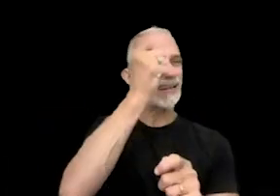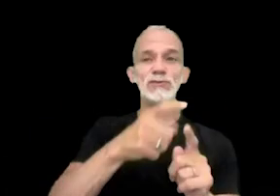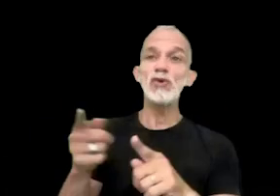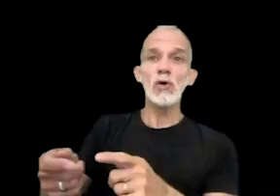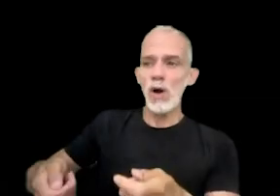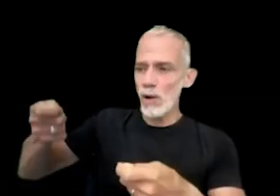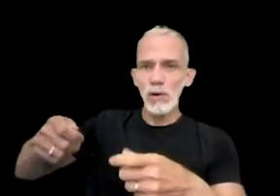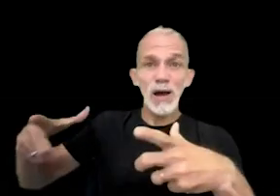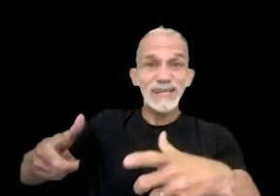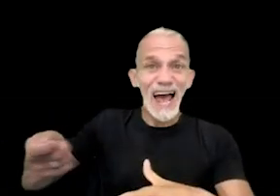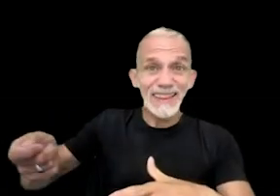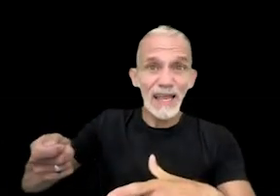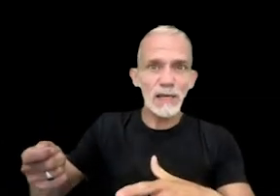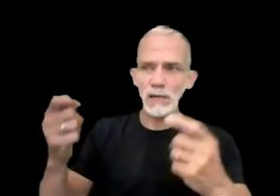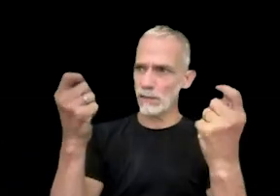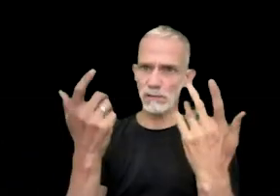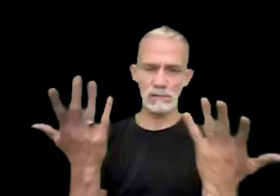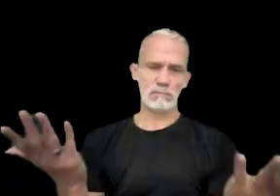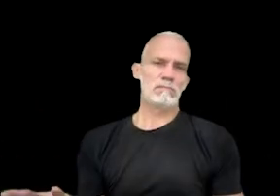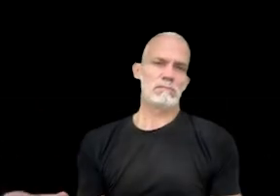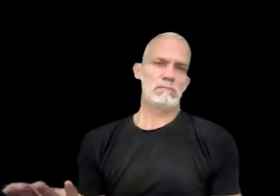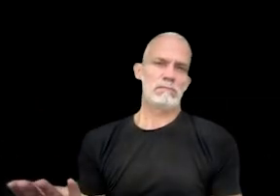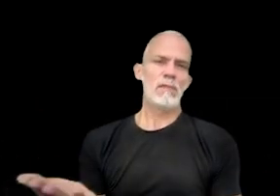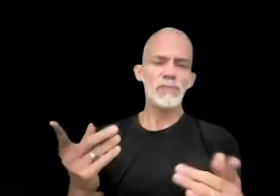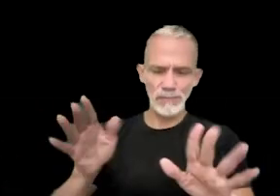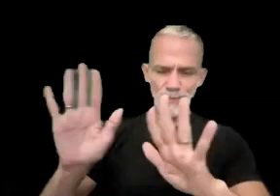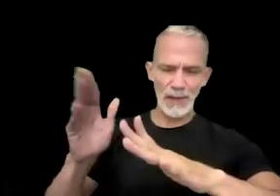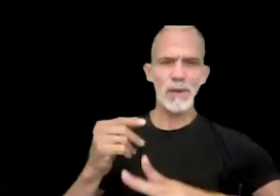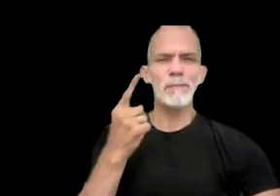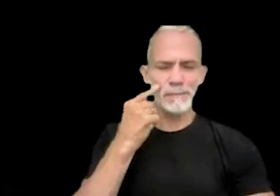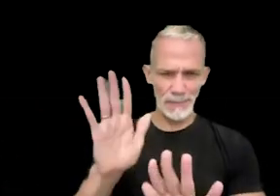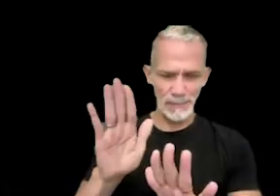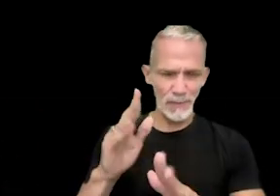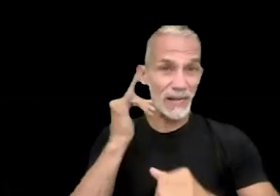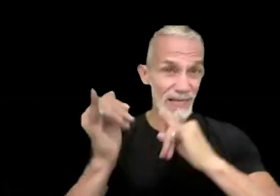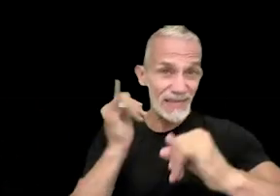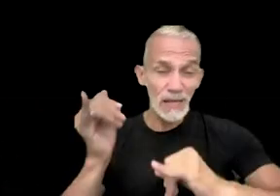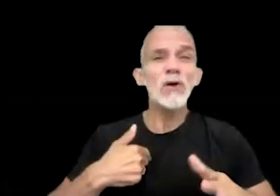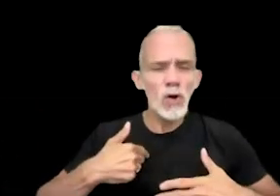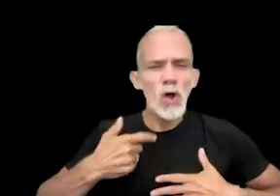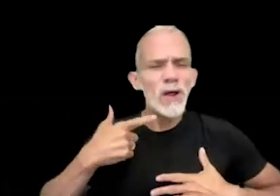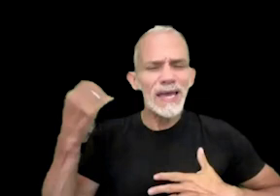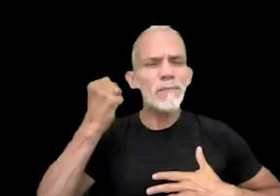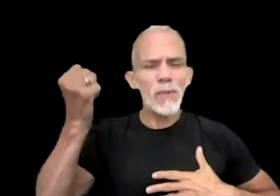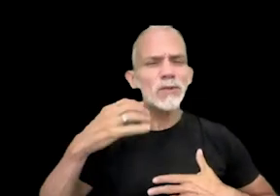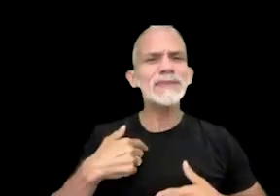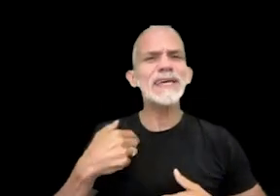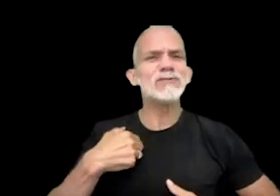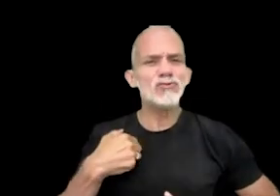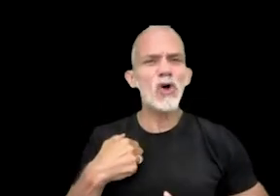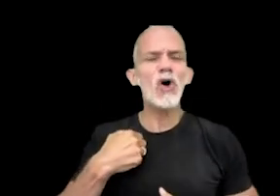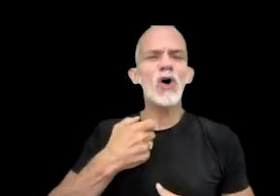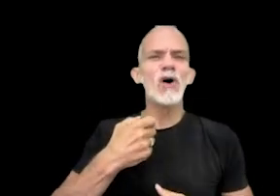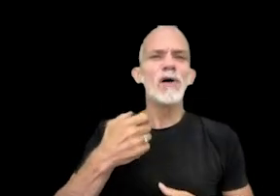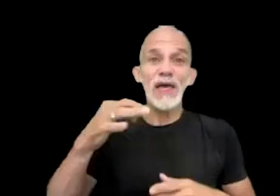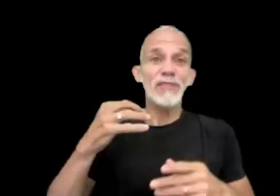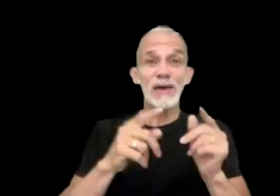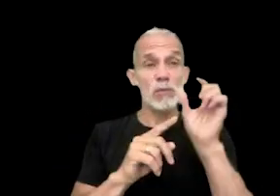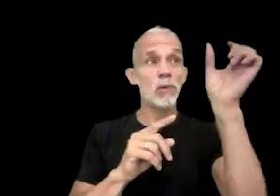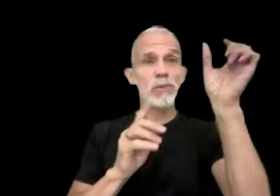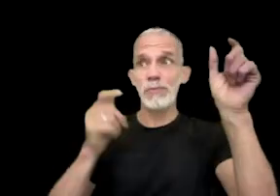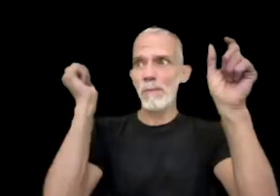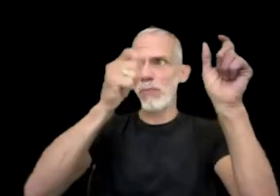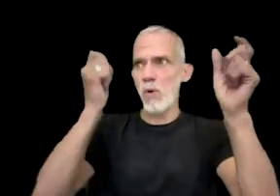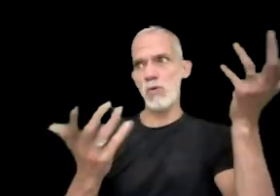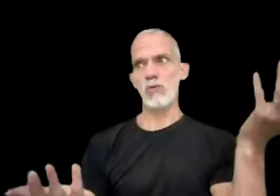imágenes. ¿Qué es un propósito de negocios? Yo te voy a decir, no, para, te juro que es re importante que yo cuelgue este pizarrón